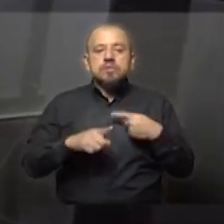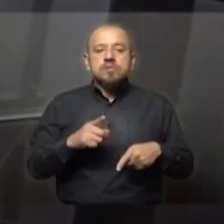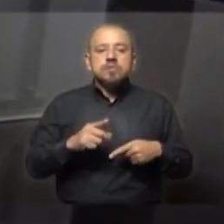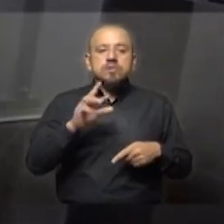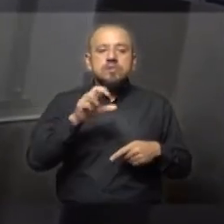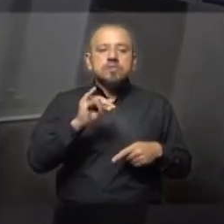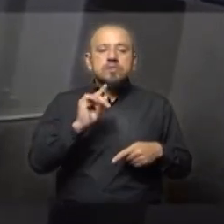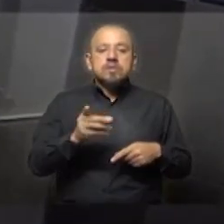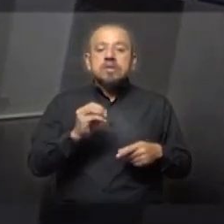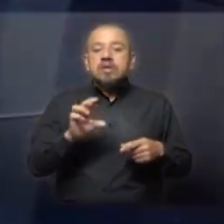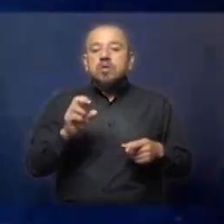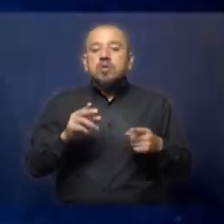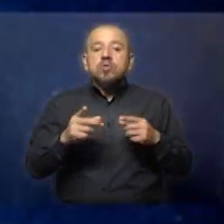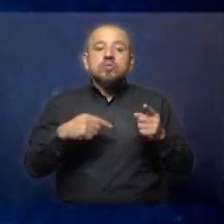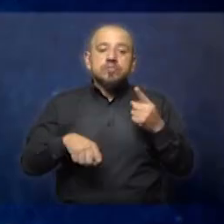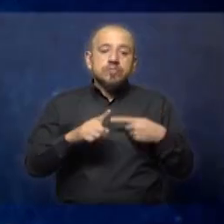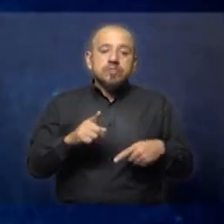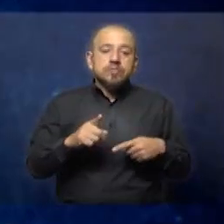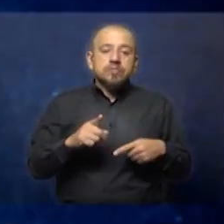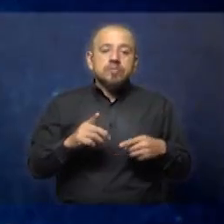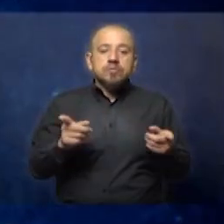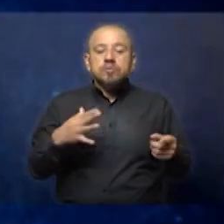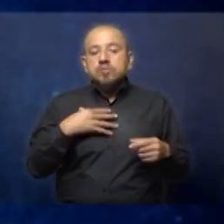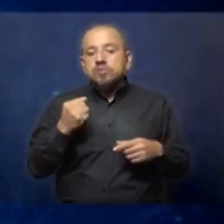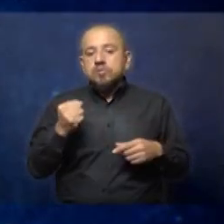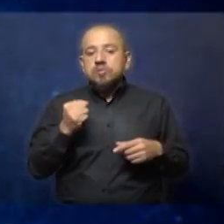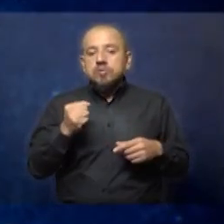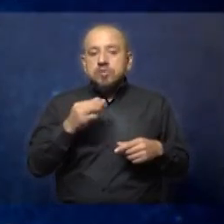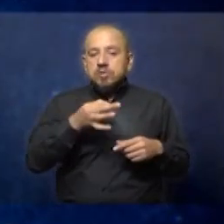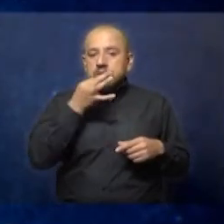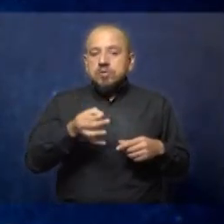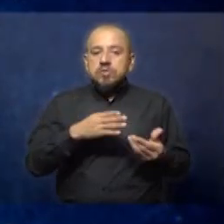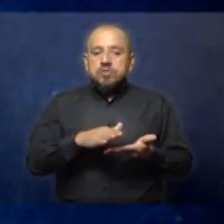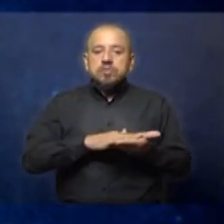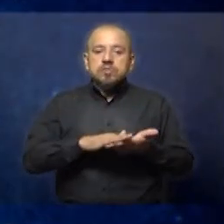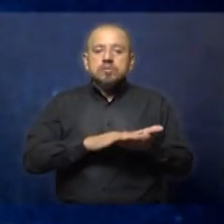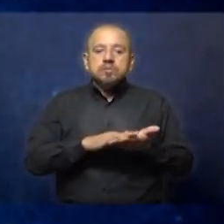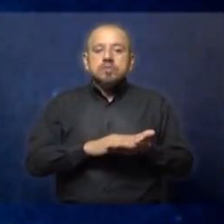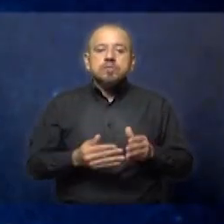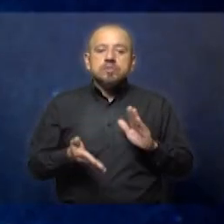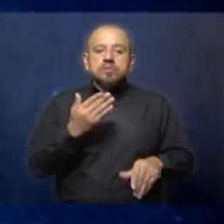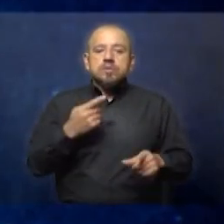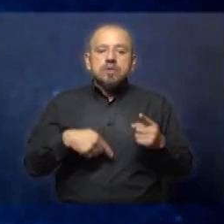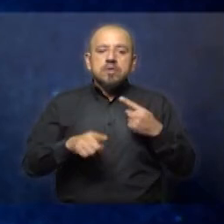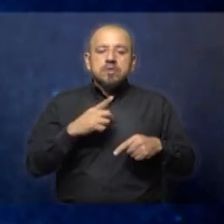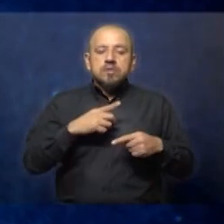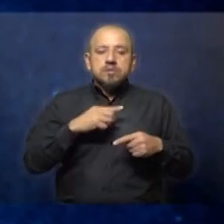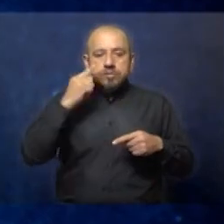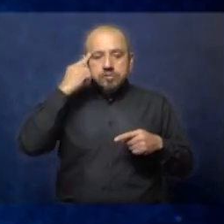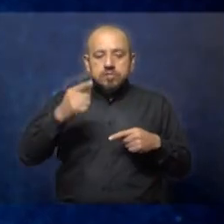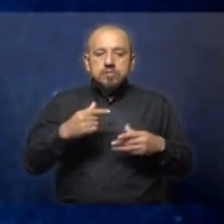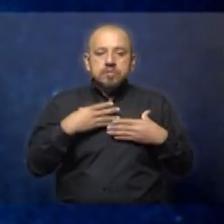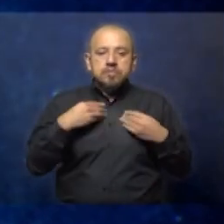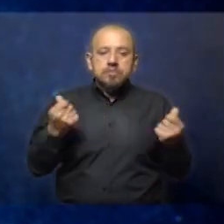sabrá Qué nombre darse pero prefiere no darse ninguno para tener más probabilidad de pensar y